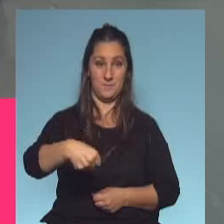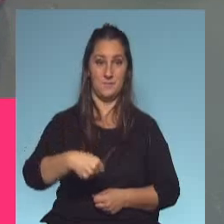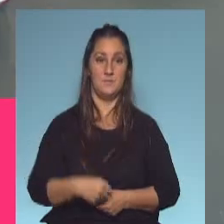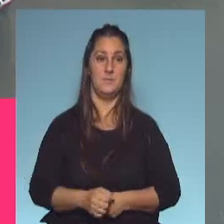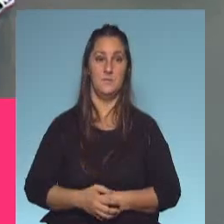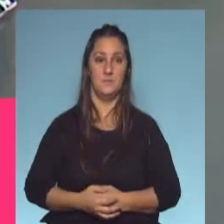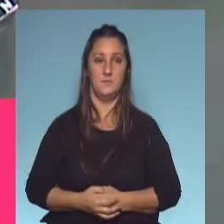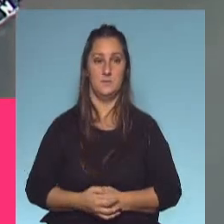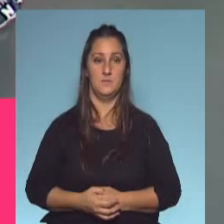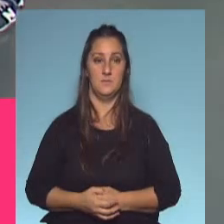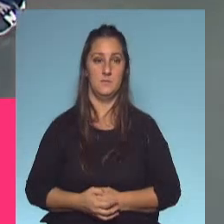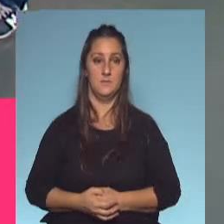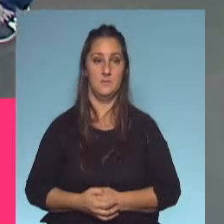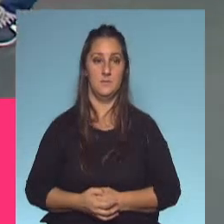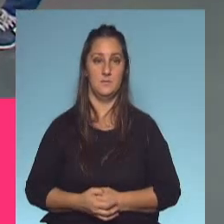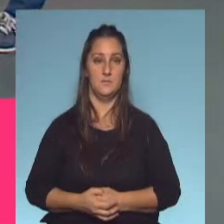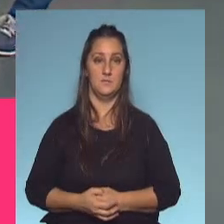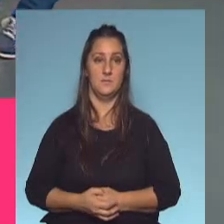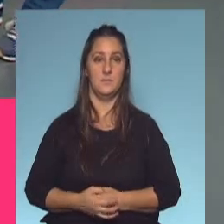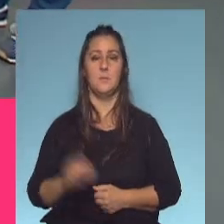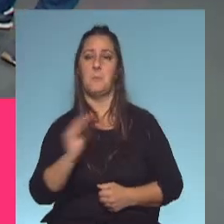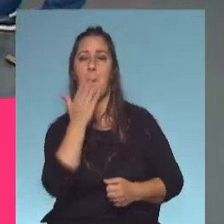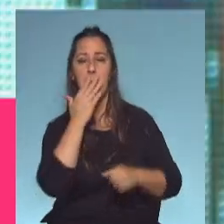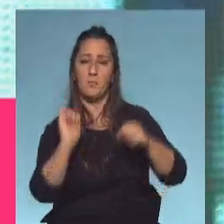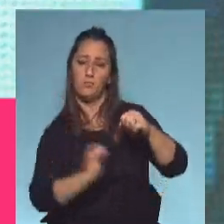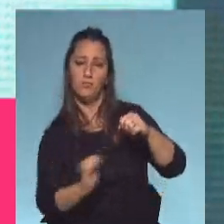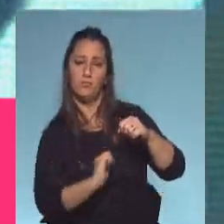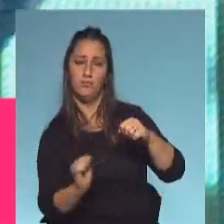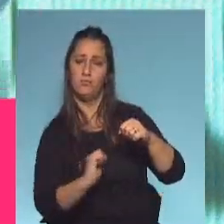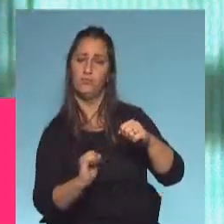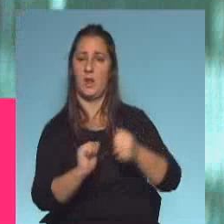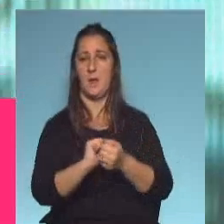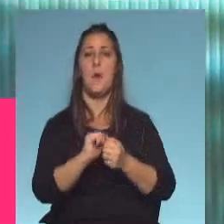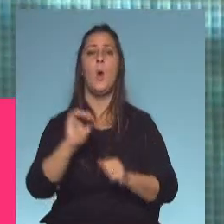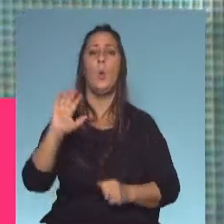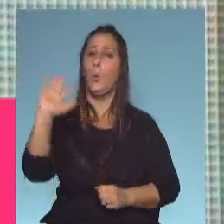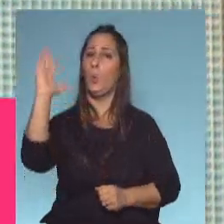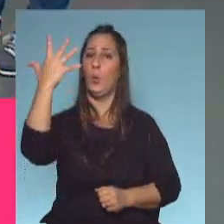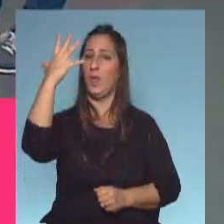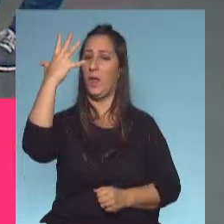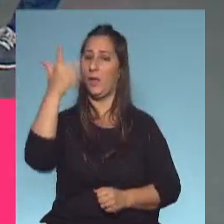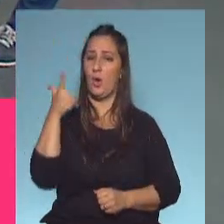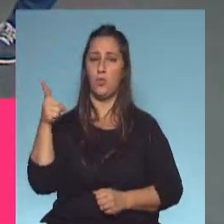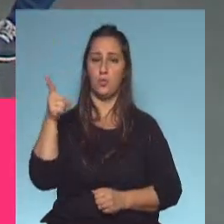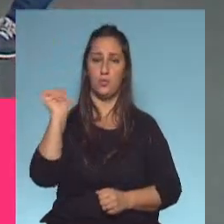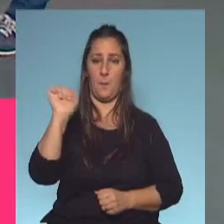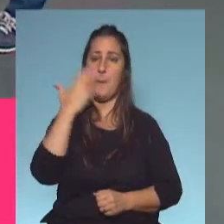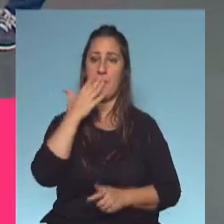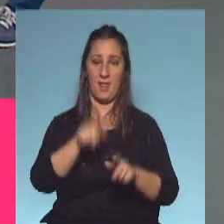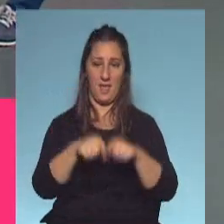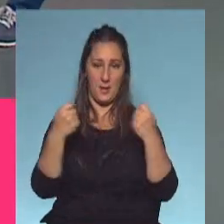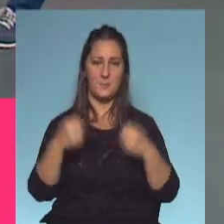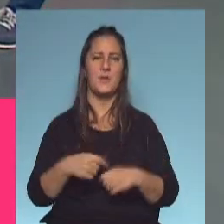en el balde, antes de gastar mucho detergente, vas con el papel de diario y ahí Y para los vidrios también. Claro, lo vas haciendo. Mariano, ¿y cuáles